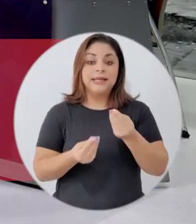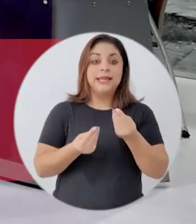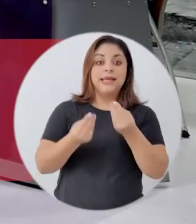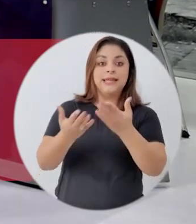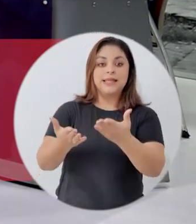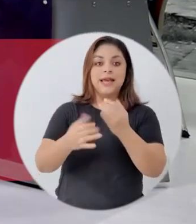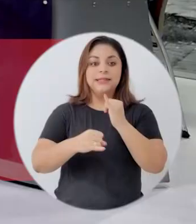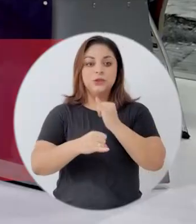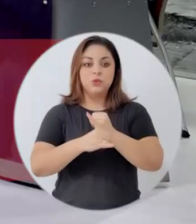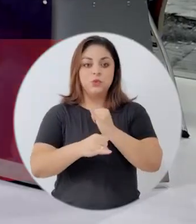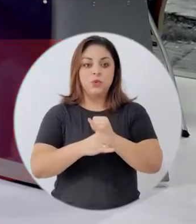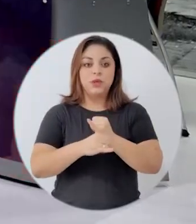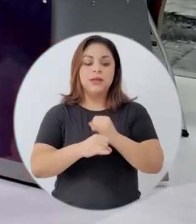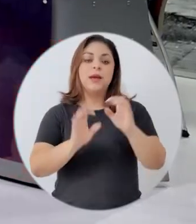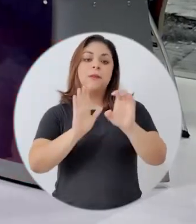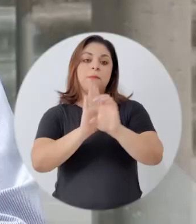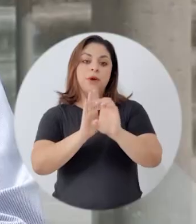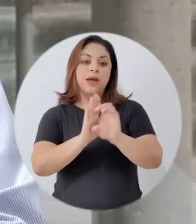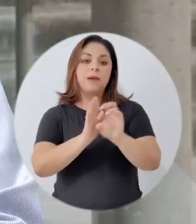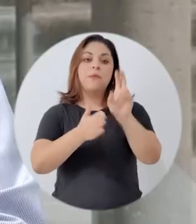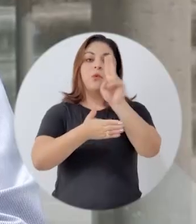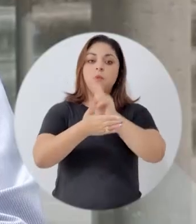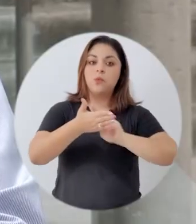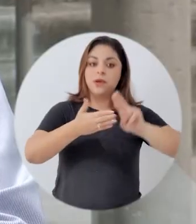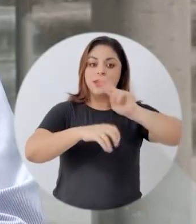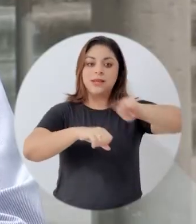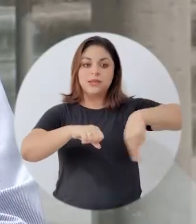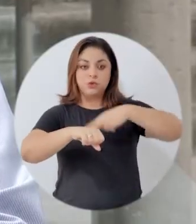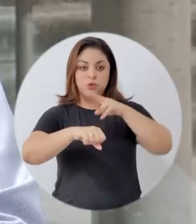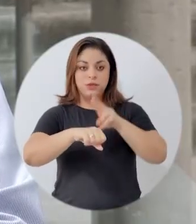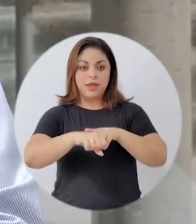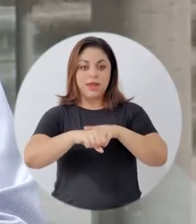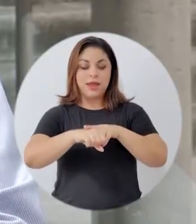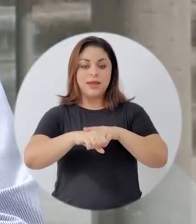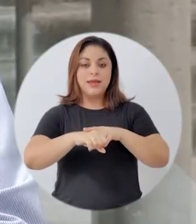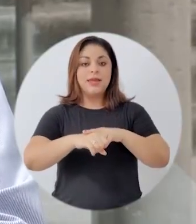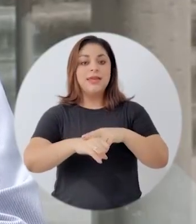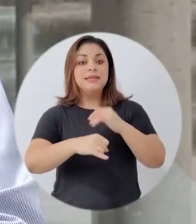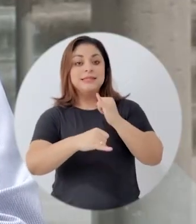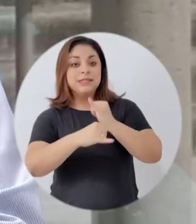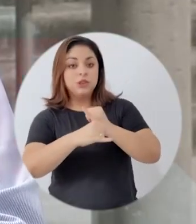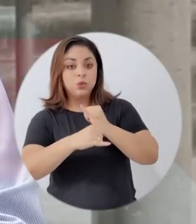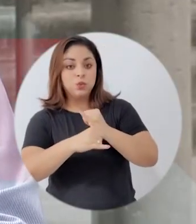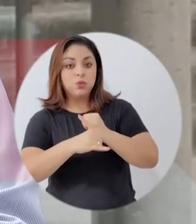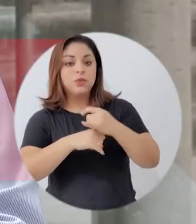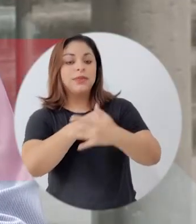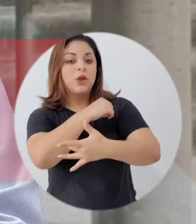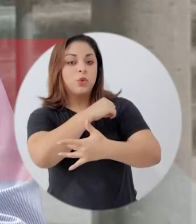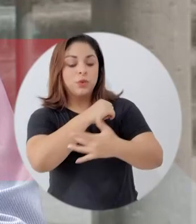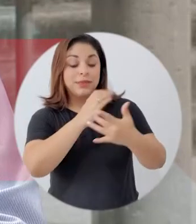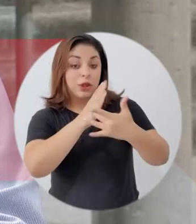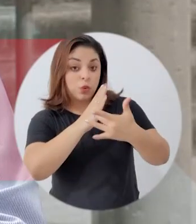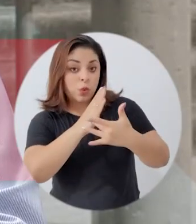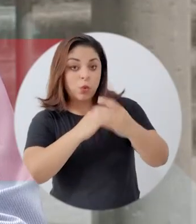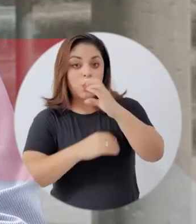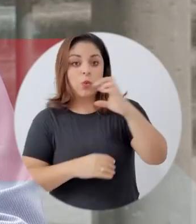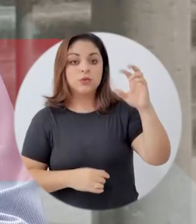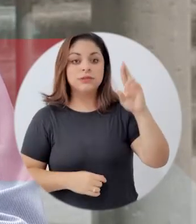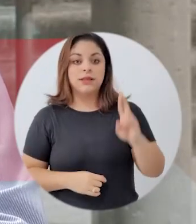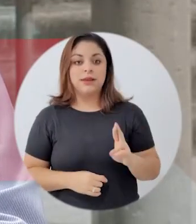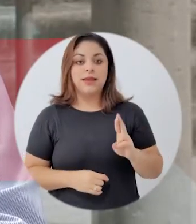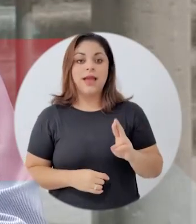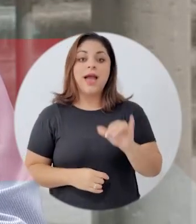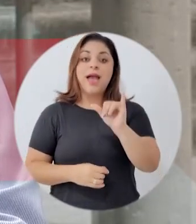dan instituciones, ¿verdad?, como la Universidad Nacional, como el Instituto Tecnológico de Costa Rica, ¿verdad?, que